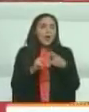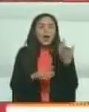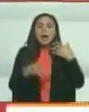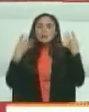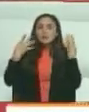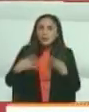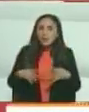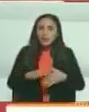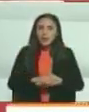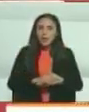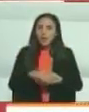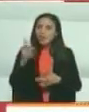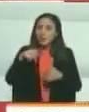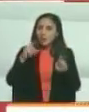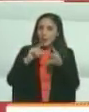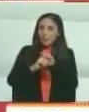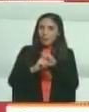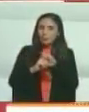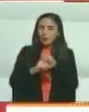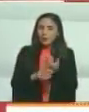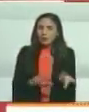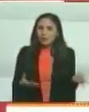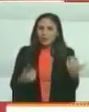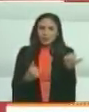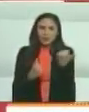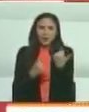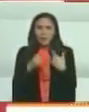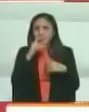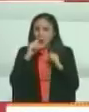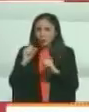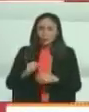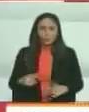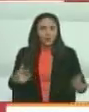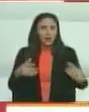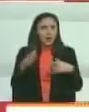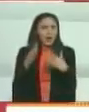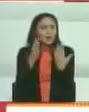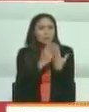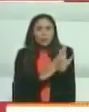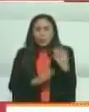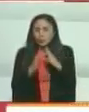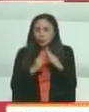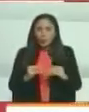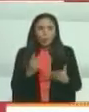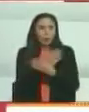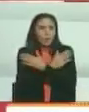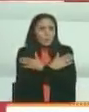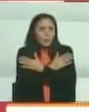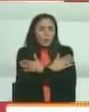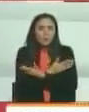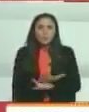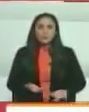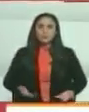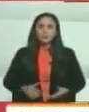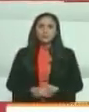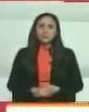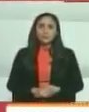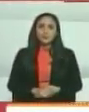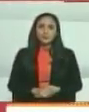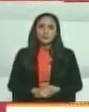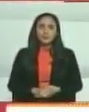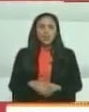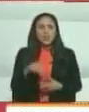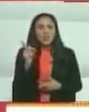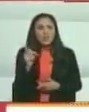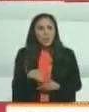nuestra camarada Cilia Flores, nuestra solidaridad y nuestro abrazo a Cilia y a todos, por supuesto, a Erika Farías,